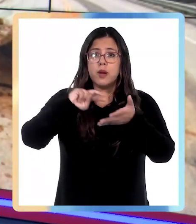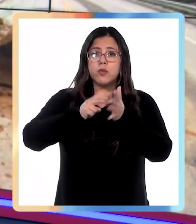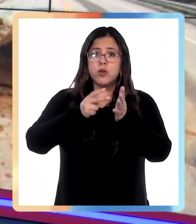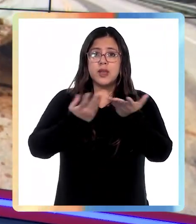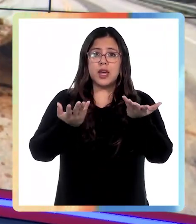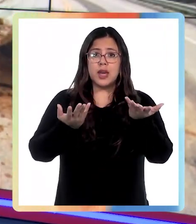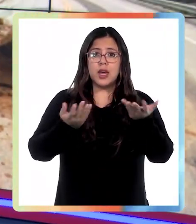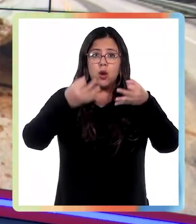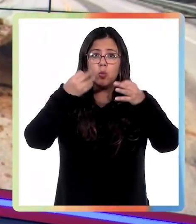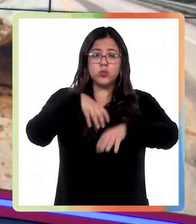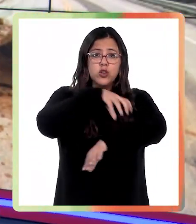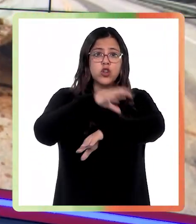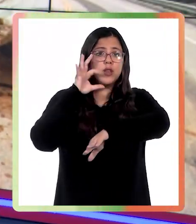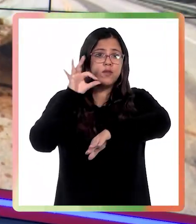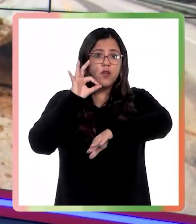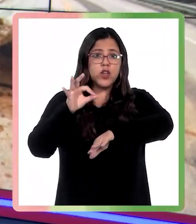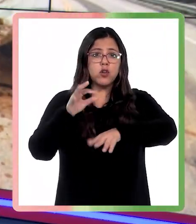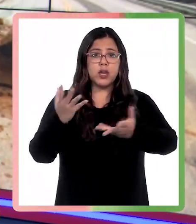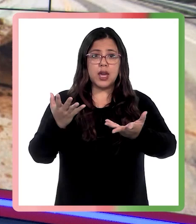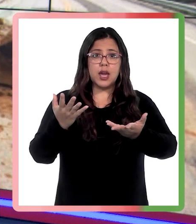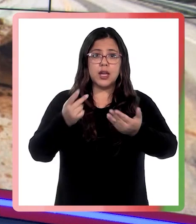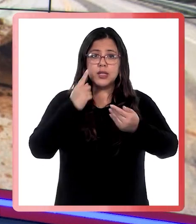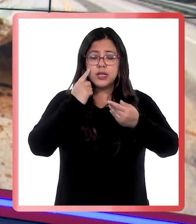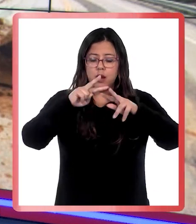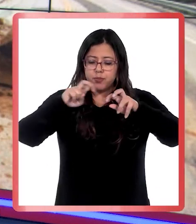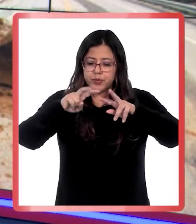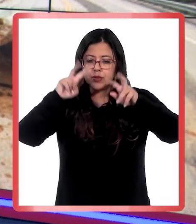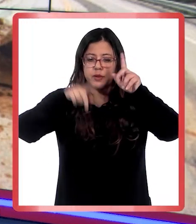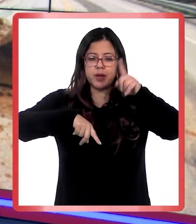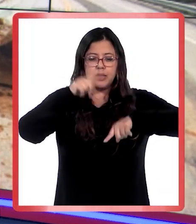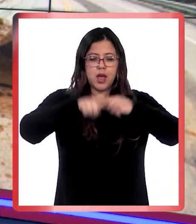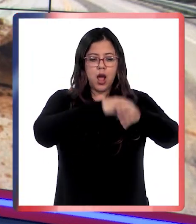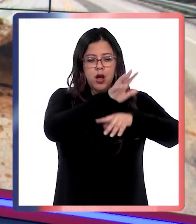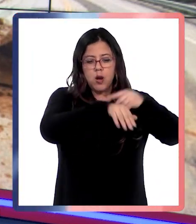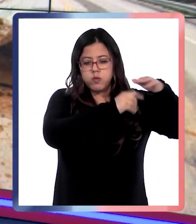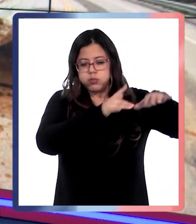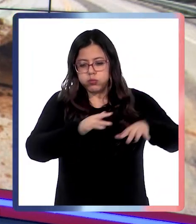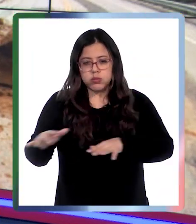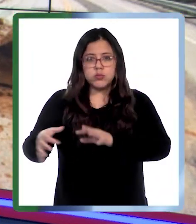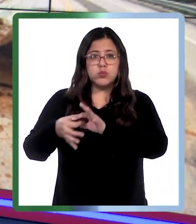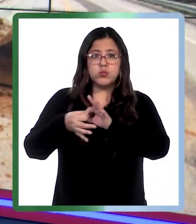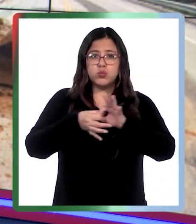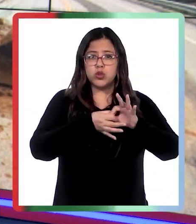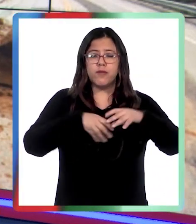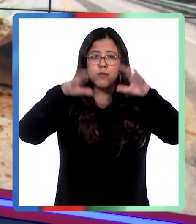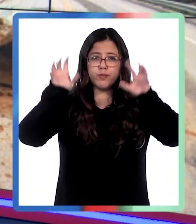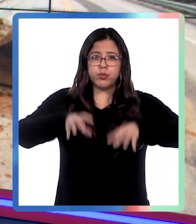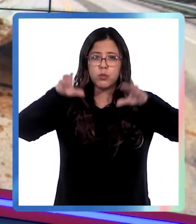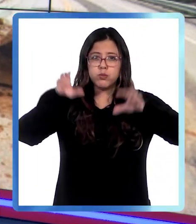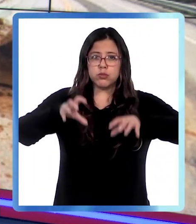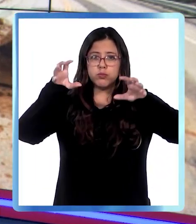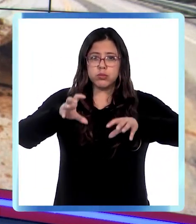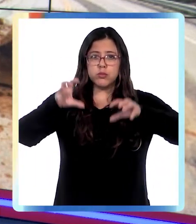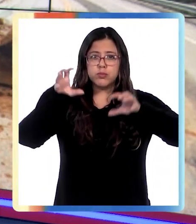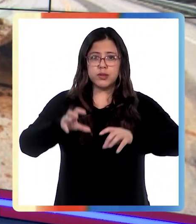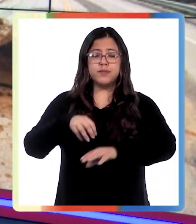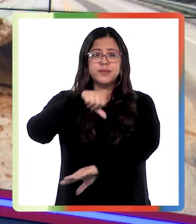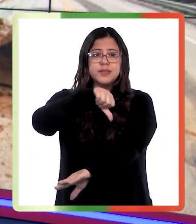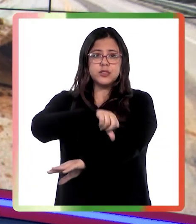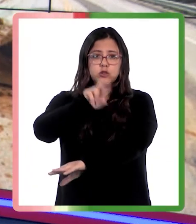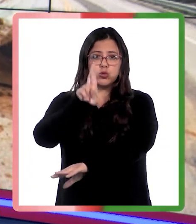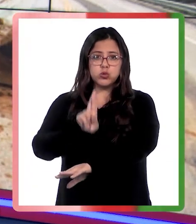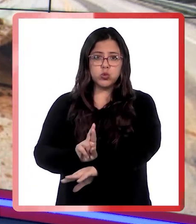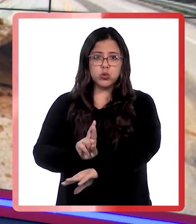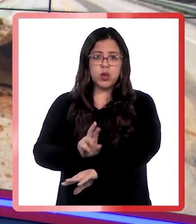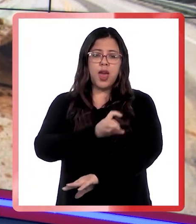problemas de deslizamientos en la región del B se presentó un estudio por remociones en masas luego de los sistemas frontales que han afectado a la